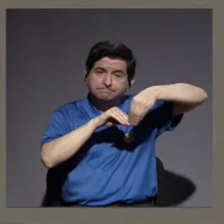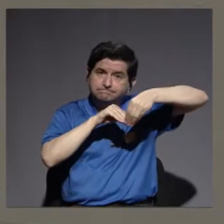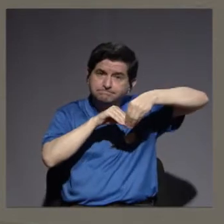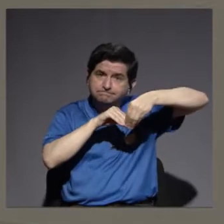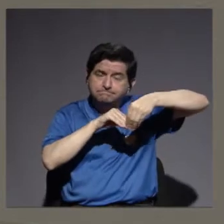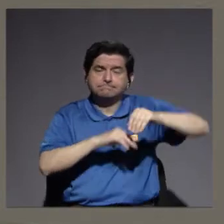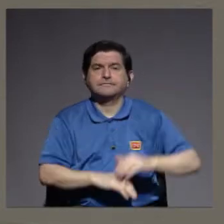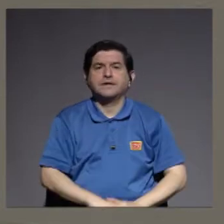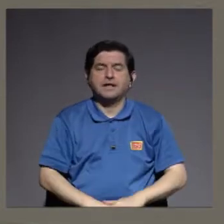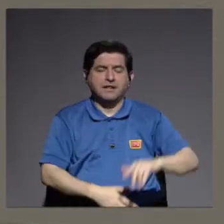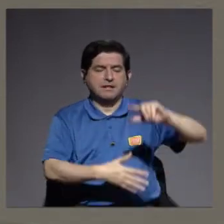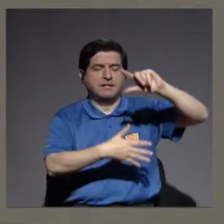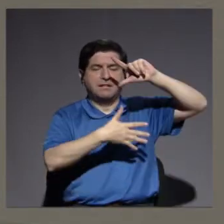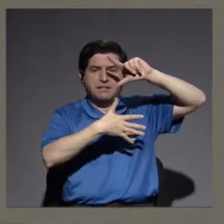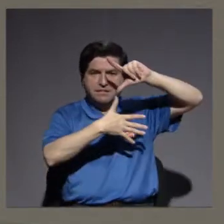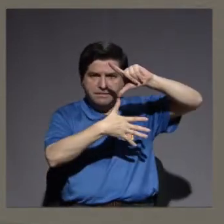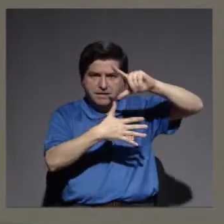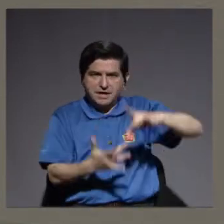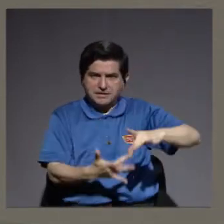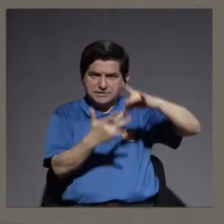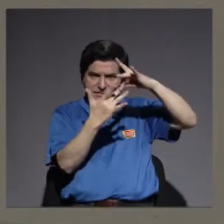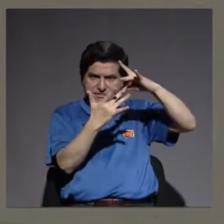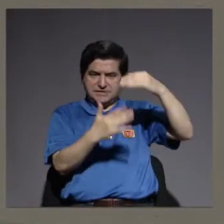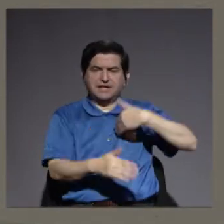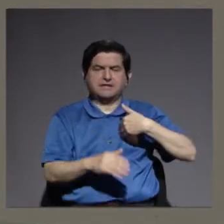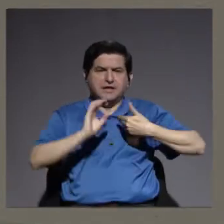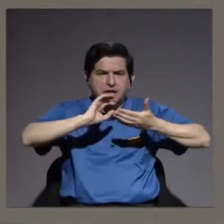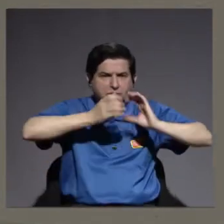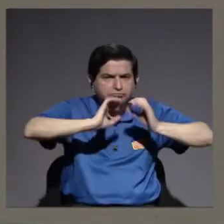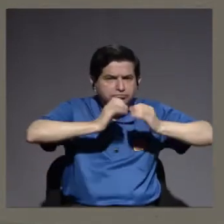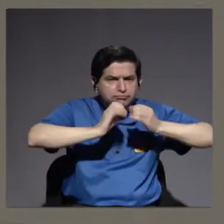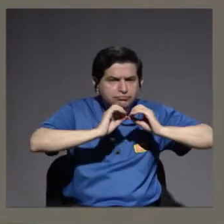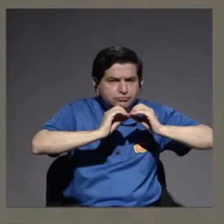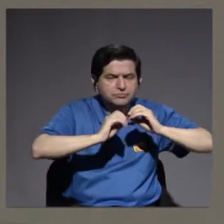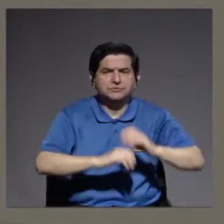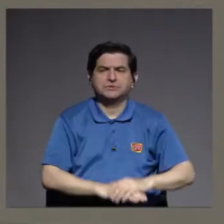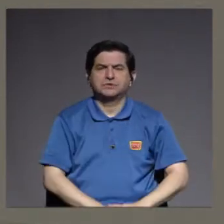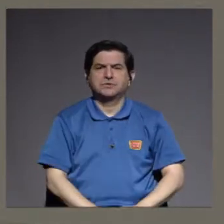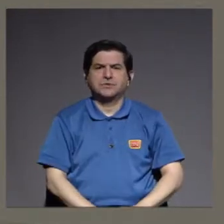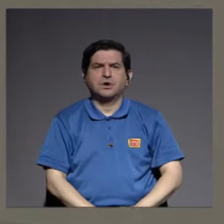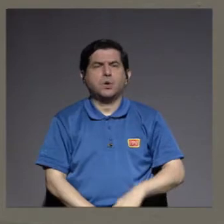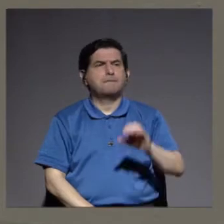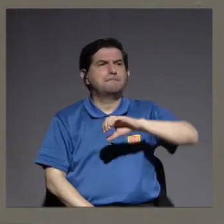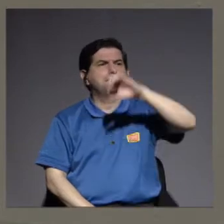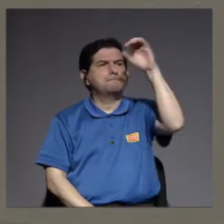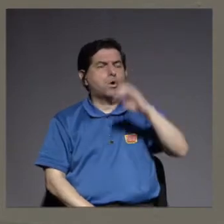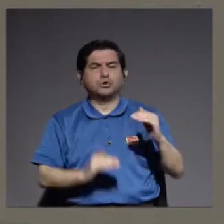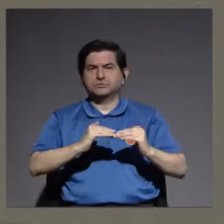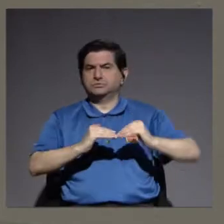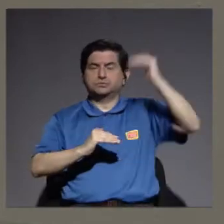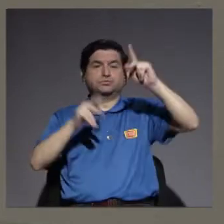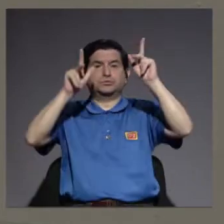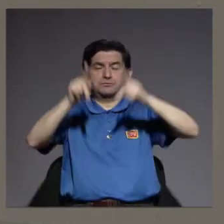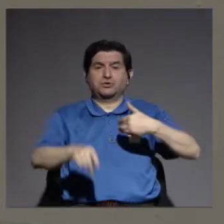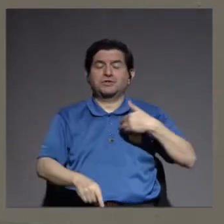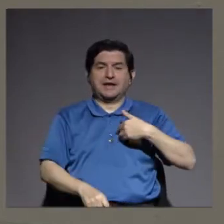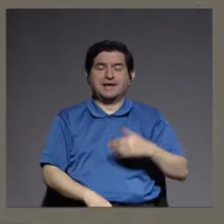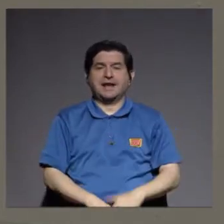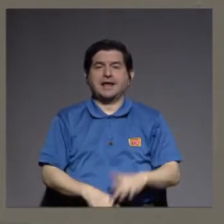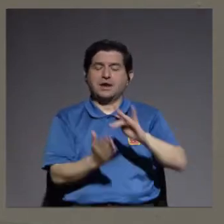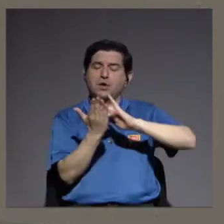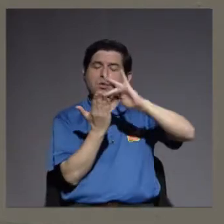Adicionalmente, en Latinoamérica particularmente, tenemos datos de que un porcentaje muy alto de personas tiene